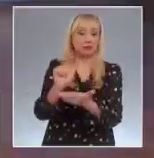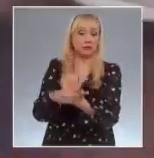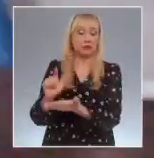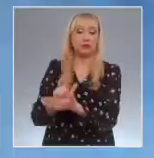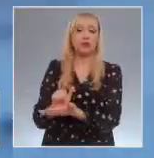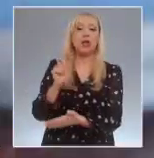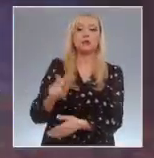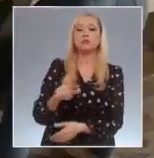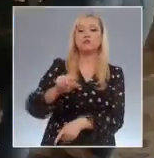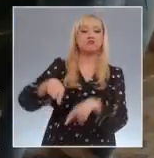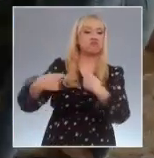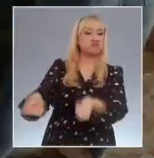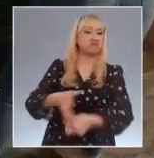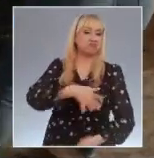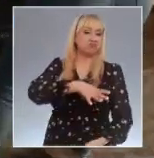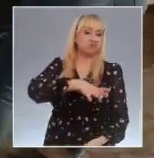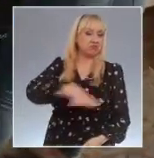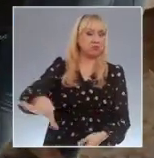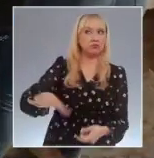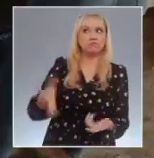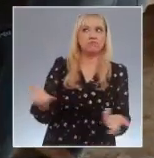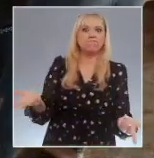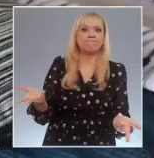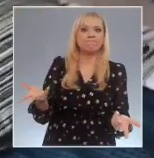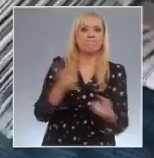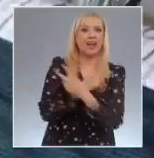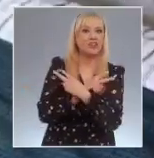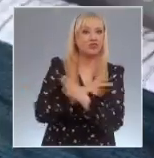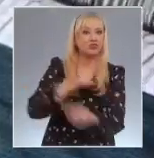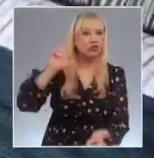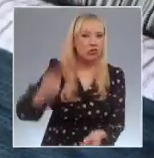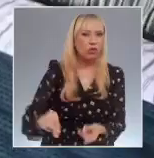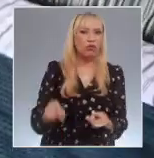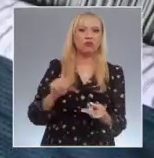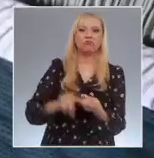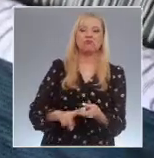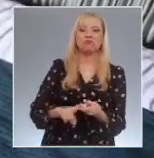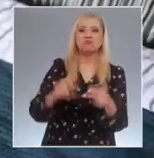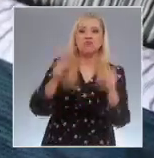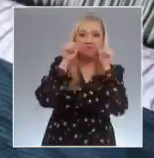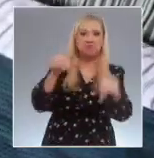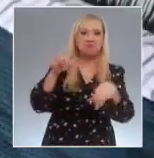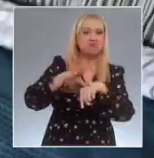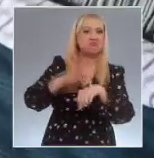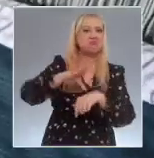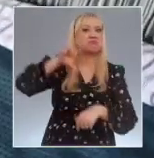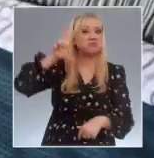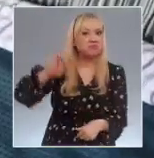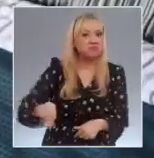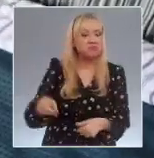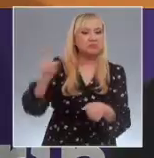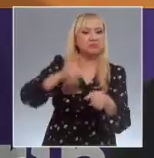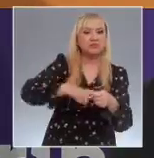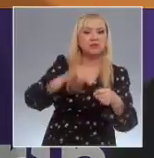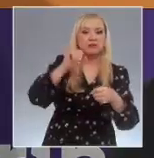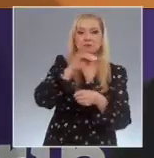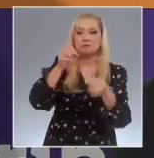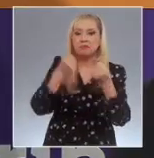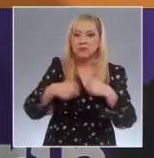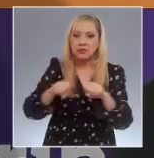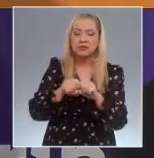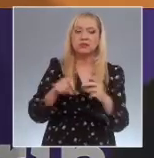menos un derecho. El principal, la atención médica, además de otros como seguridad social, aguinaldo